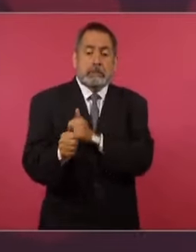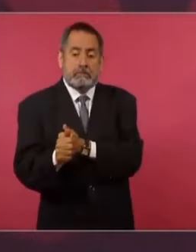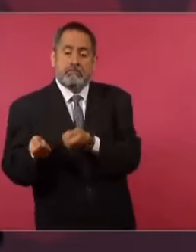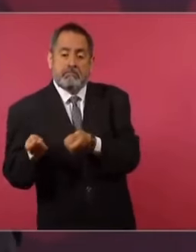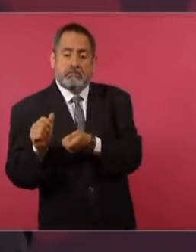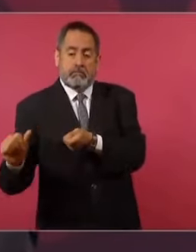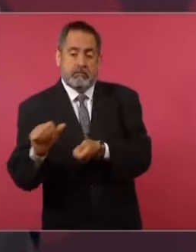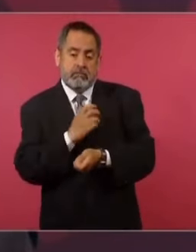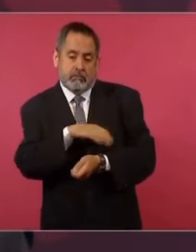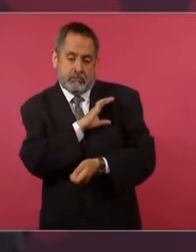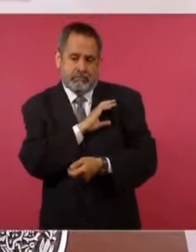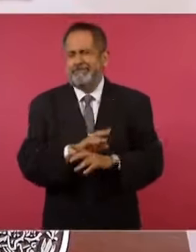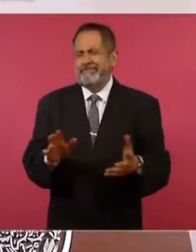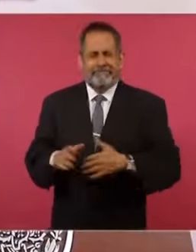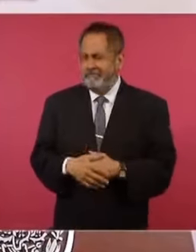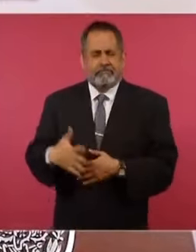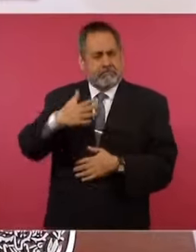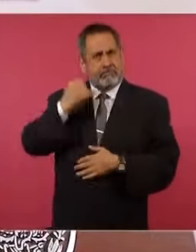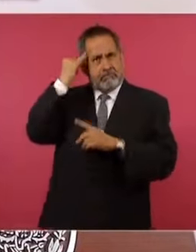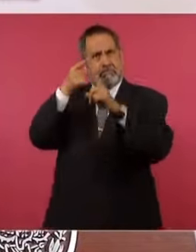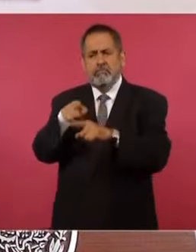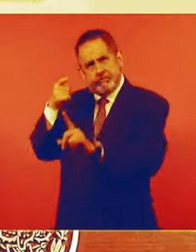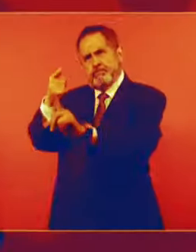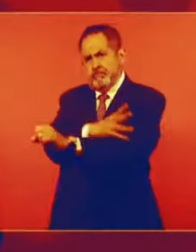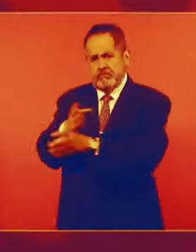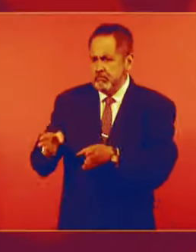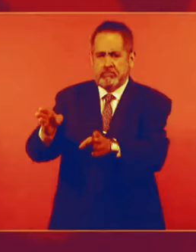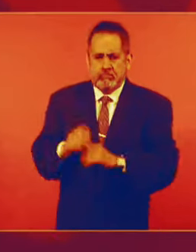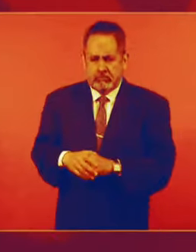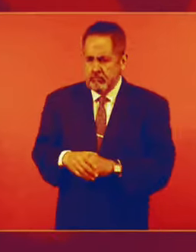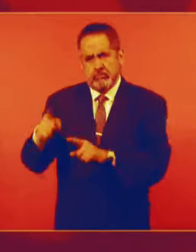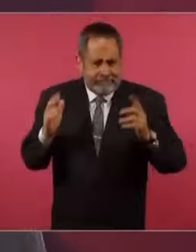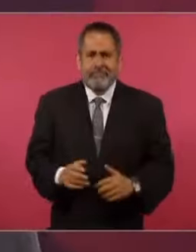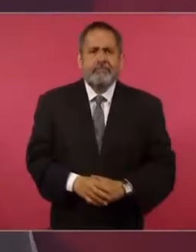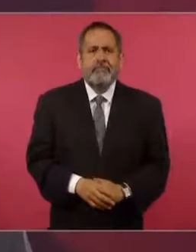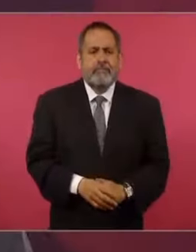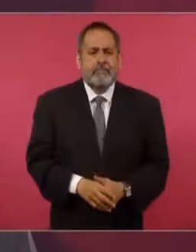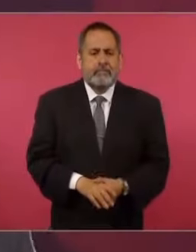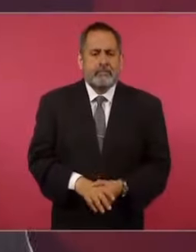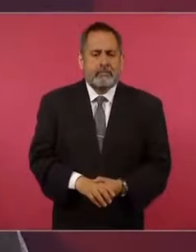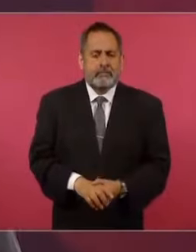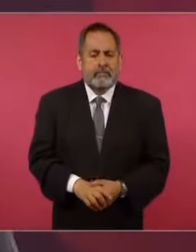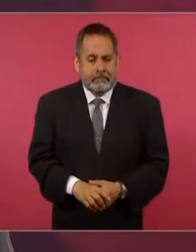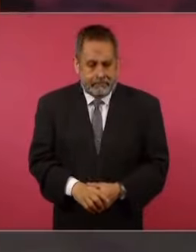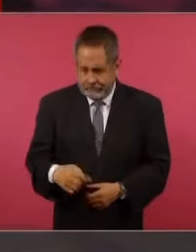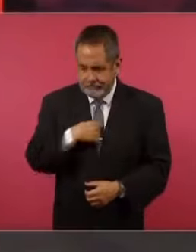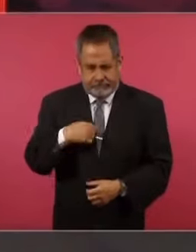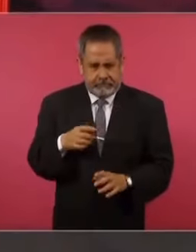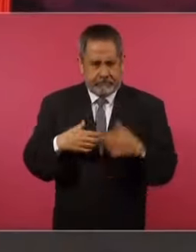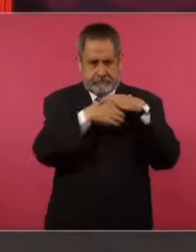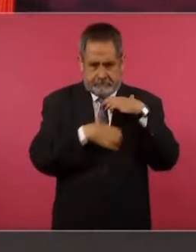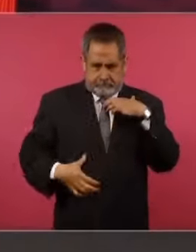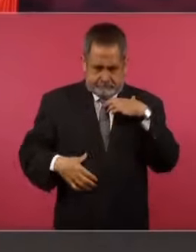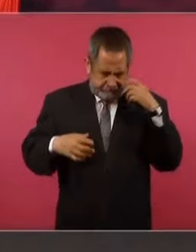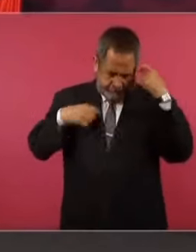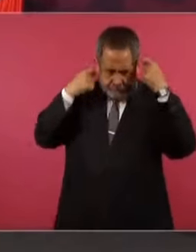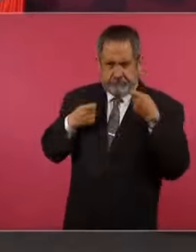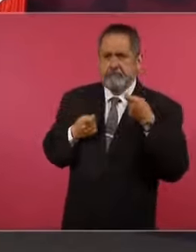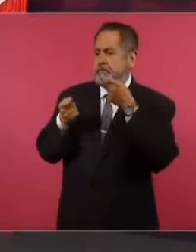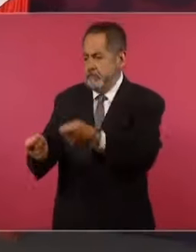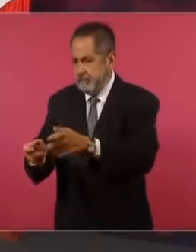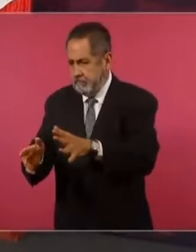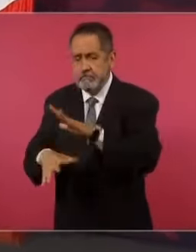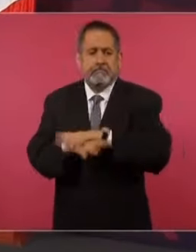Solo otro si yo tengo principios tengo ideales igual que ella igual que Claudia y yo le voy a entregar la banda y